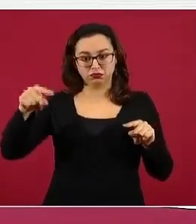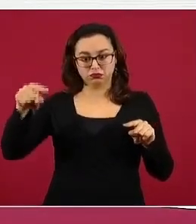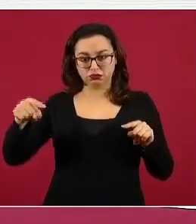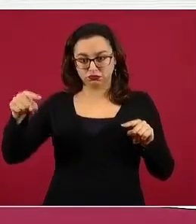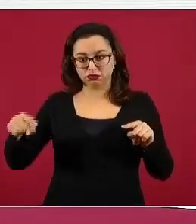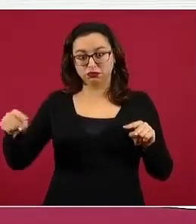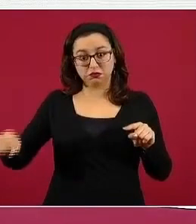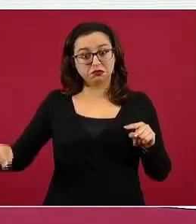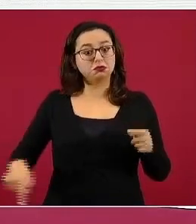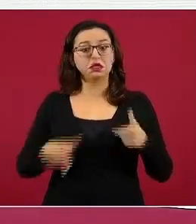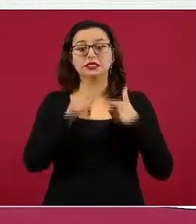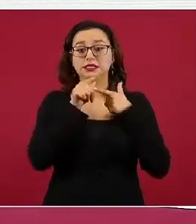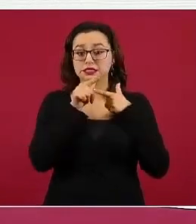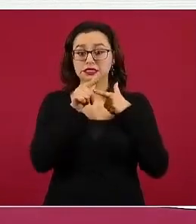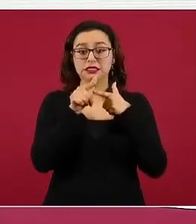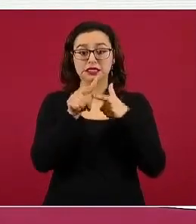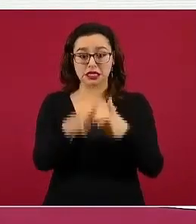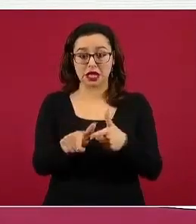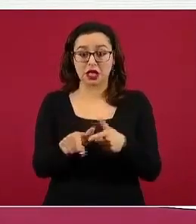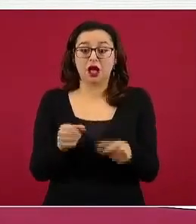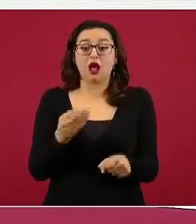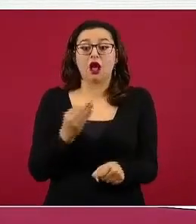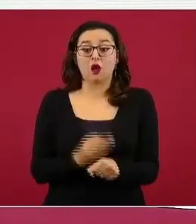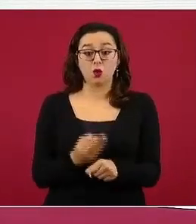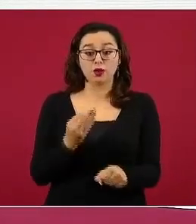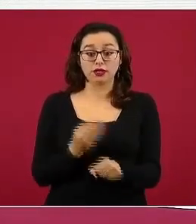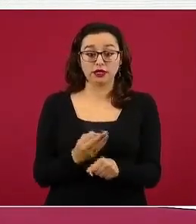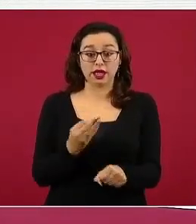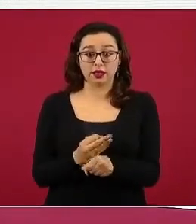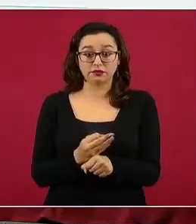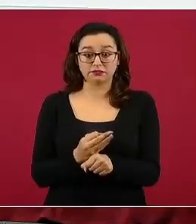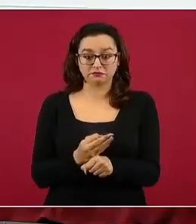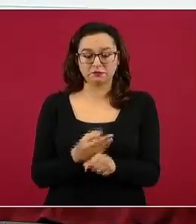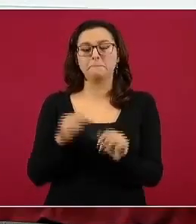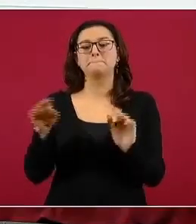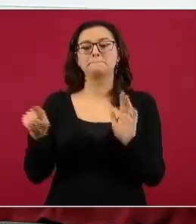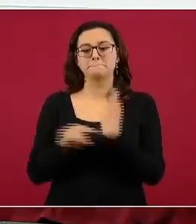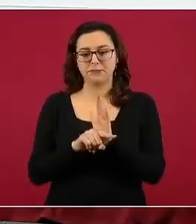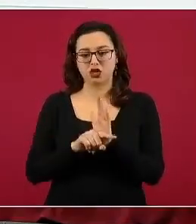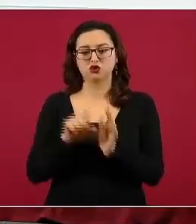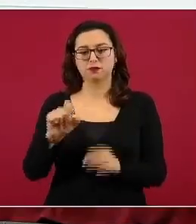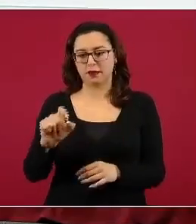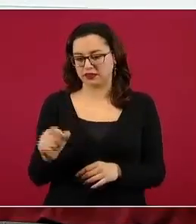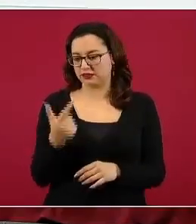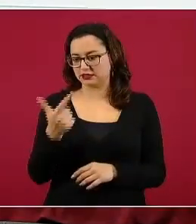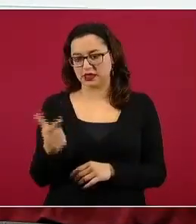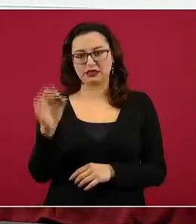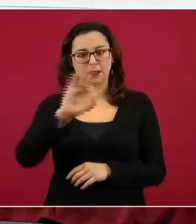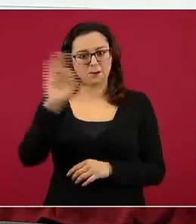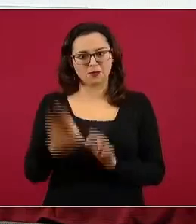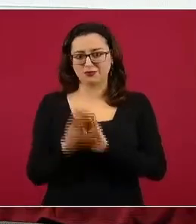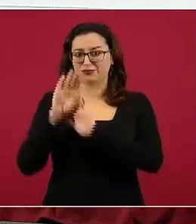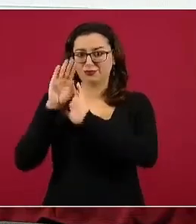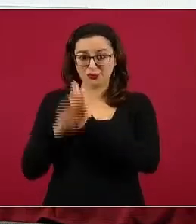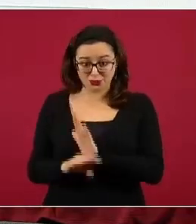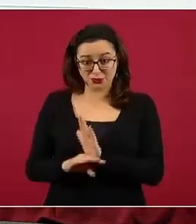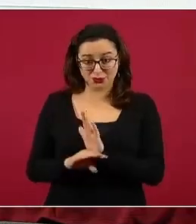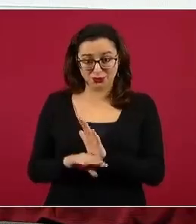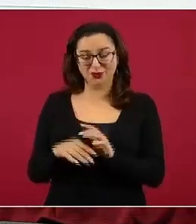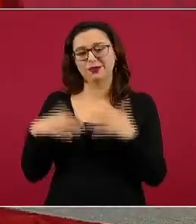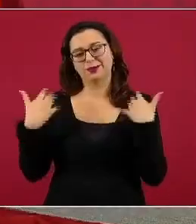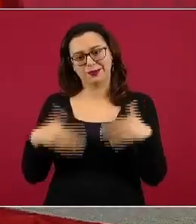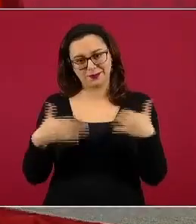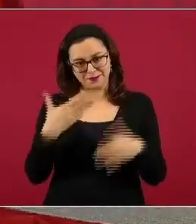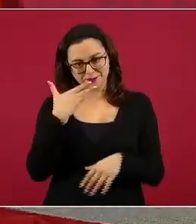un descenso continuo, y en la última semana abre con una disminución del menos 27%, que es una disminución también muy